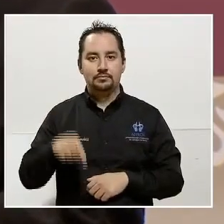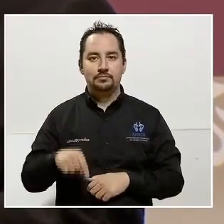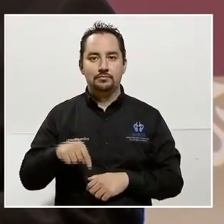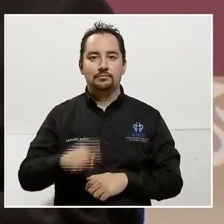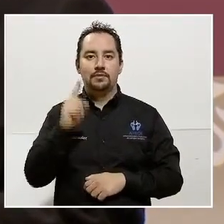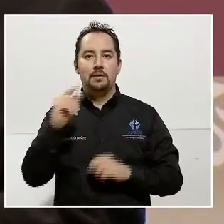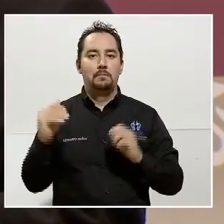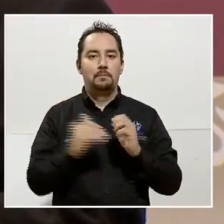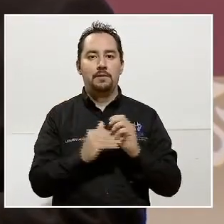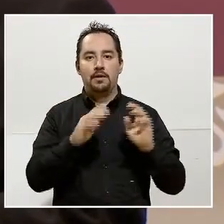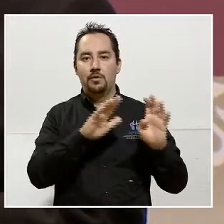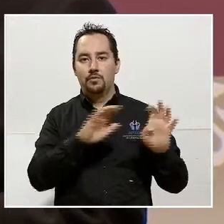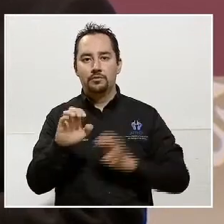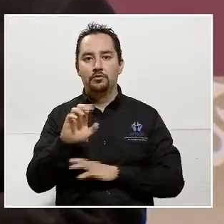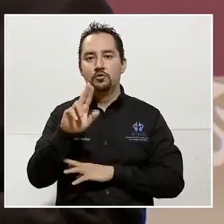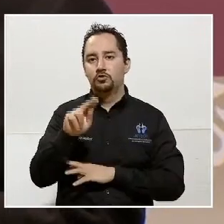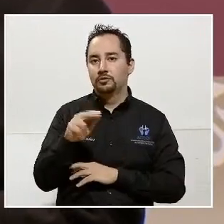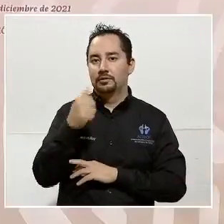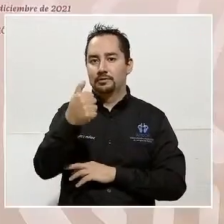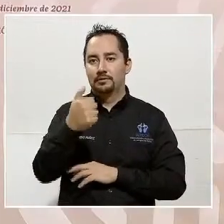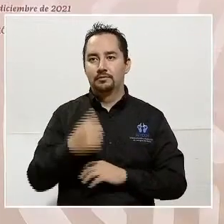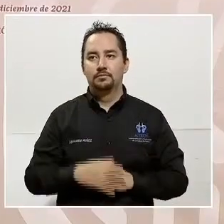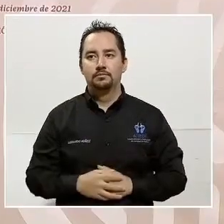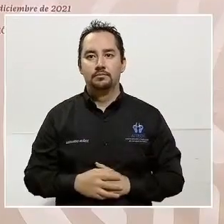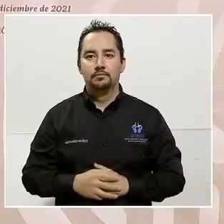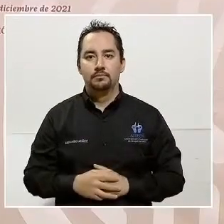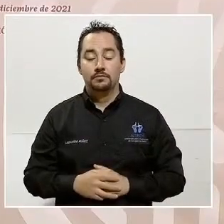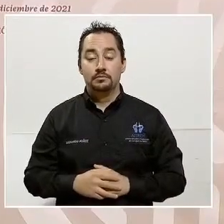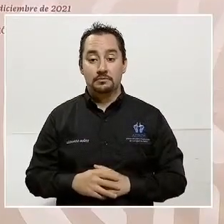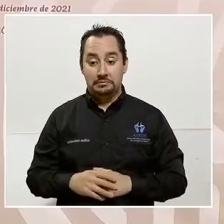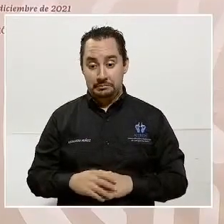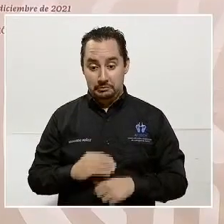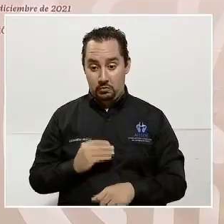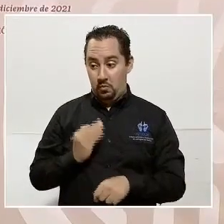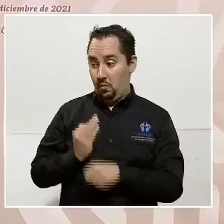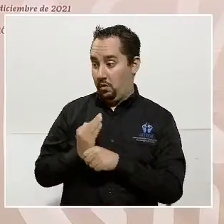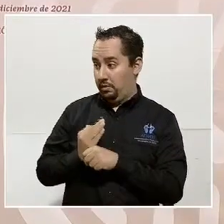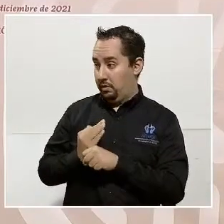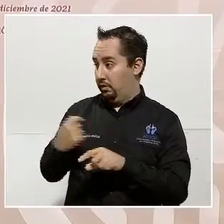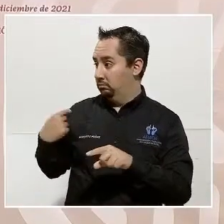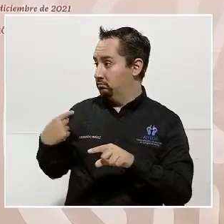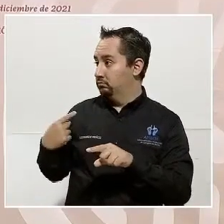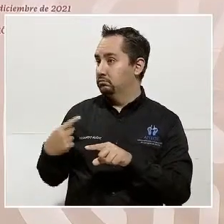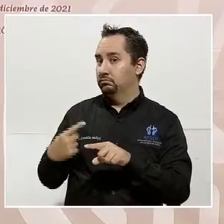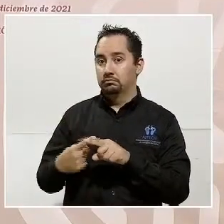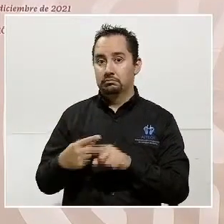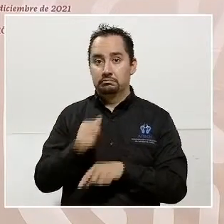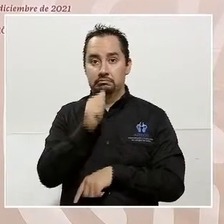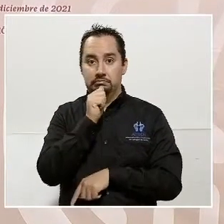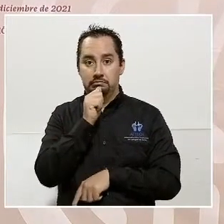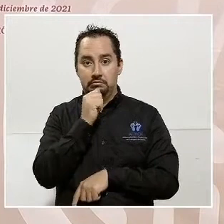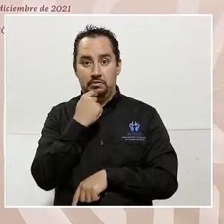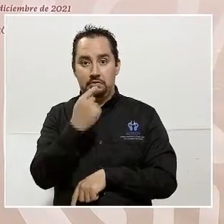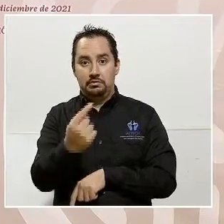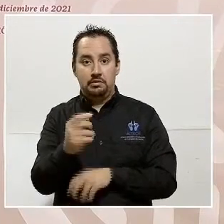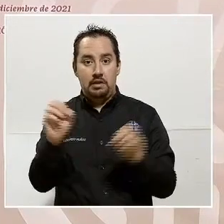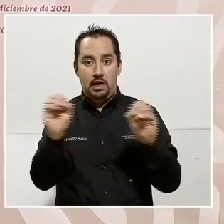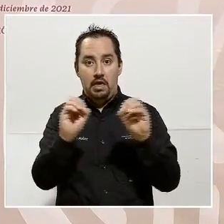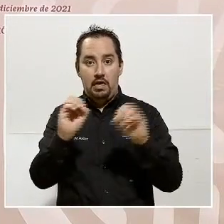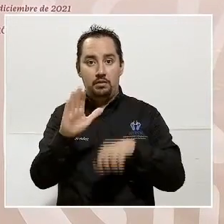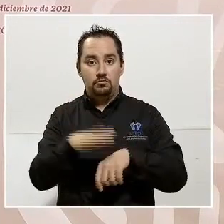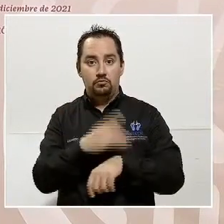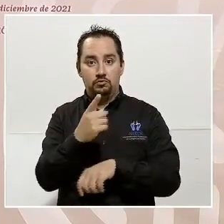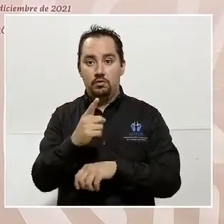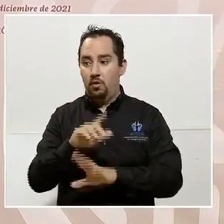en 1986 y hasta la fecha no ha declarado nada sobre las violaciones graves de